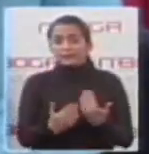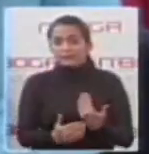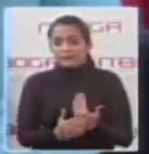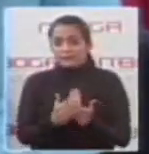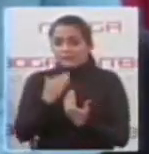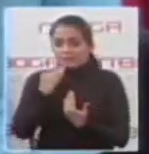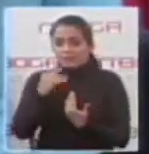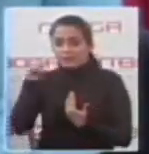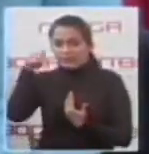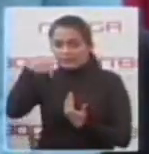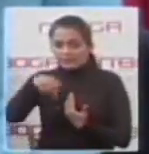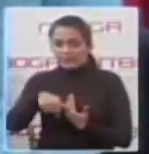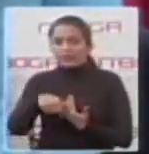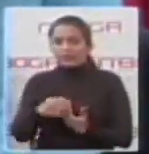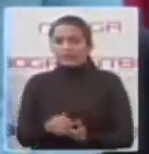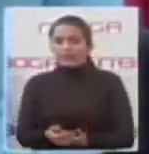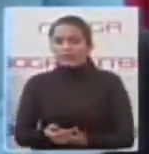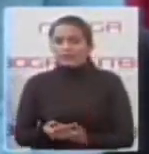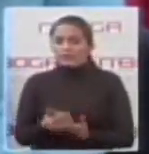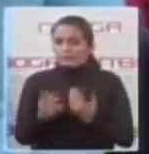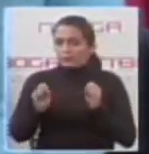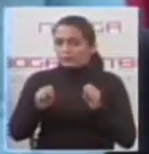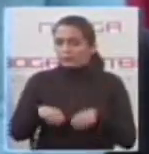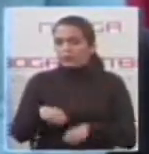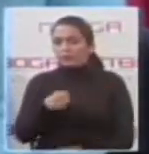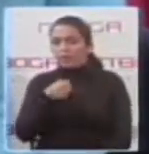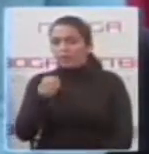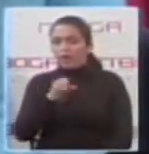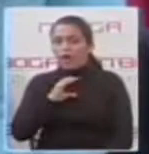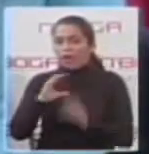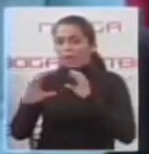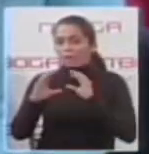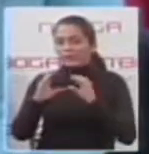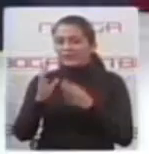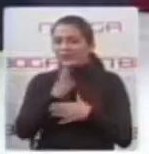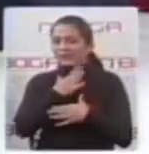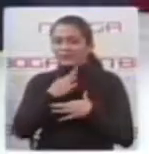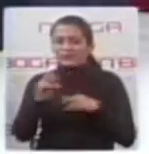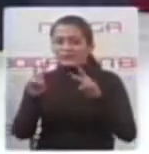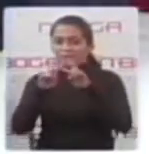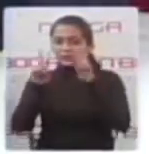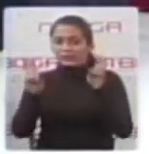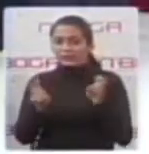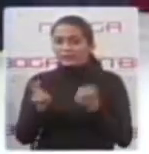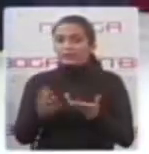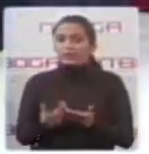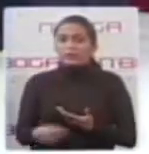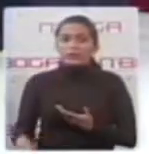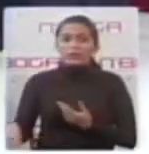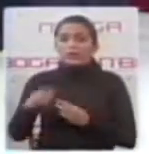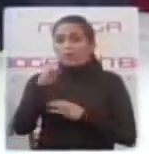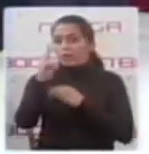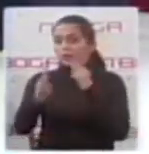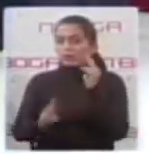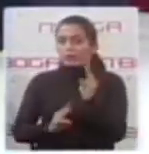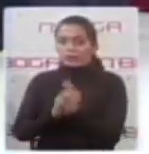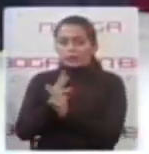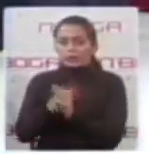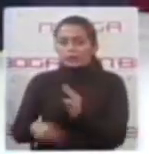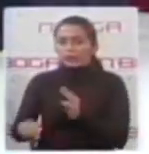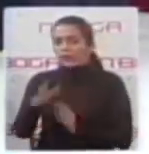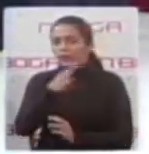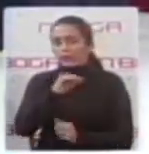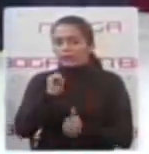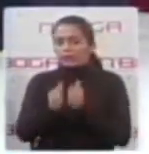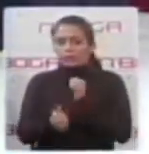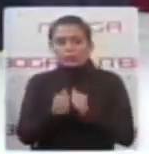de darme la facilidad de hablar de lo que nos apasiona, nos ilusiona y sobre todo lo que mueve al mundo, que es el deporte.